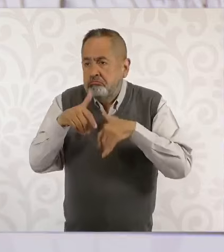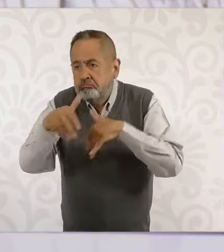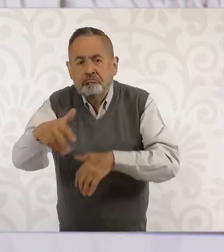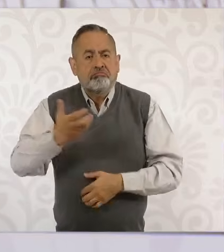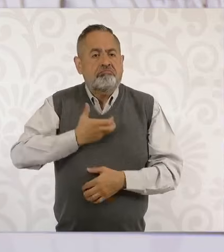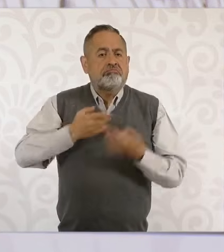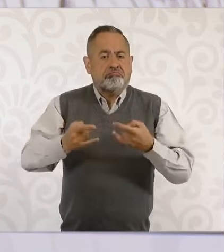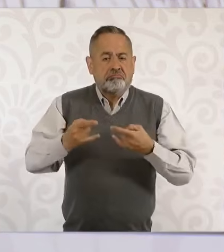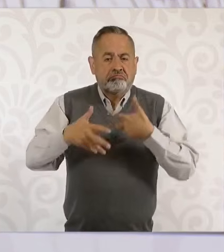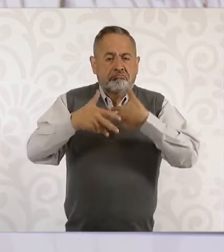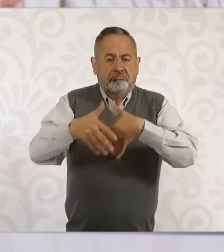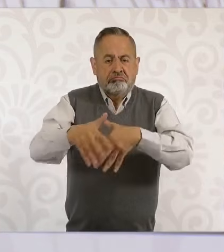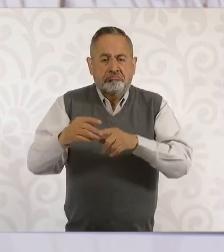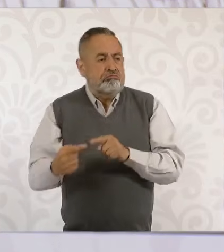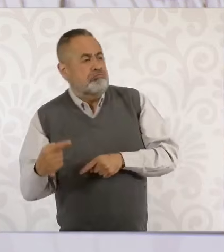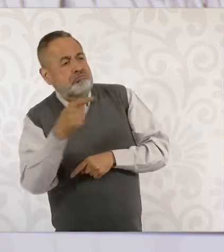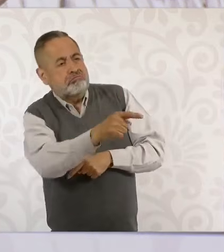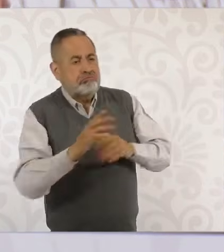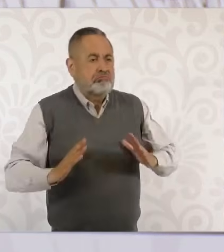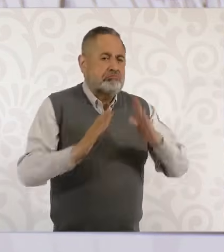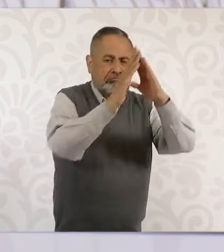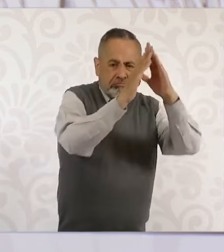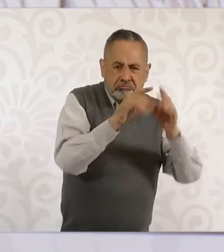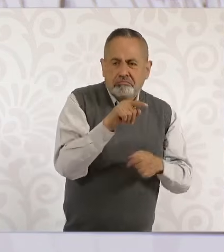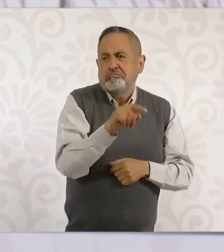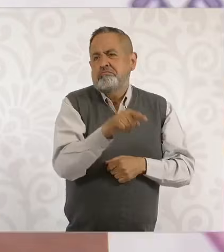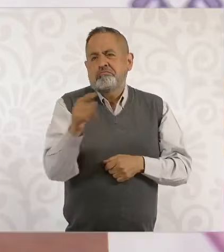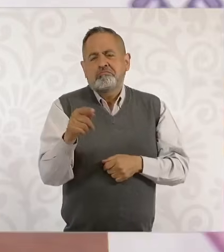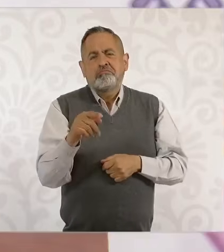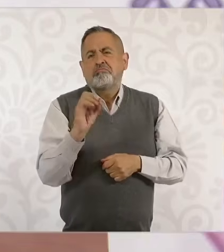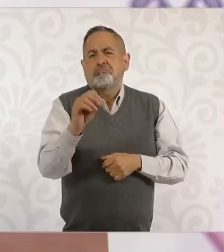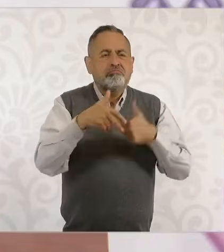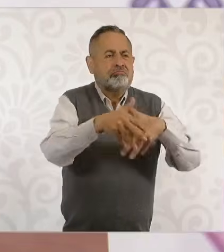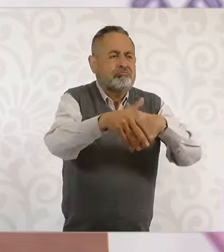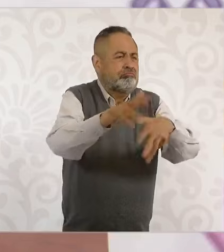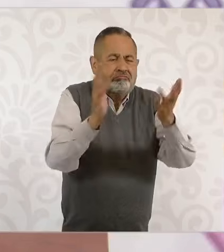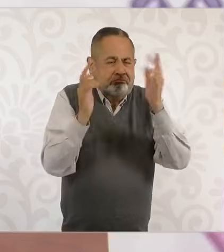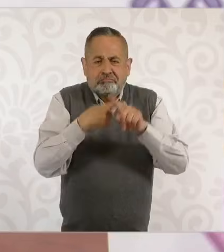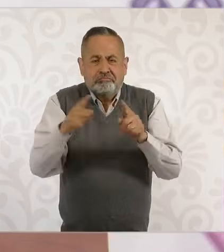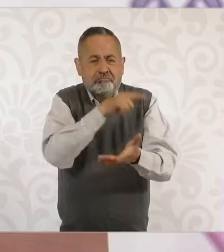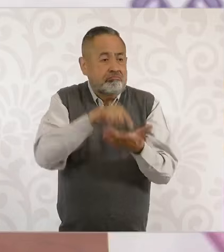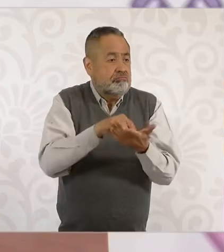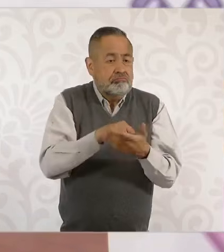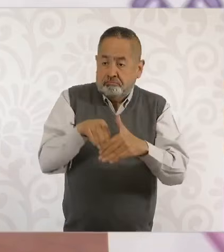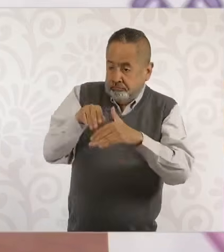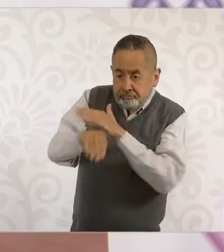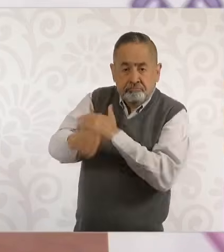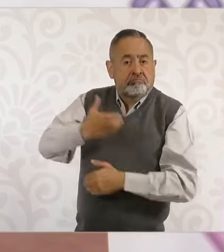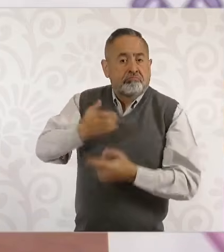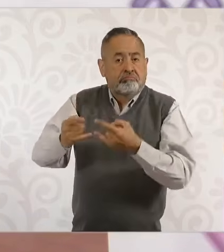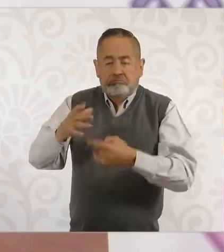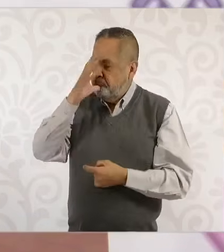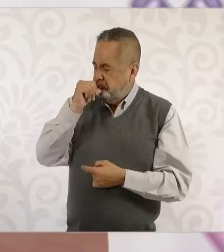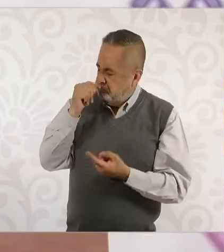Las manifestaciones iban a Tlatelolco, iban a las marchas, ¿no? a otros lugares,